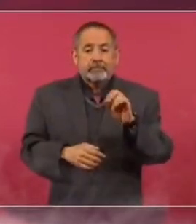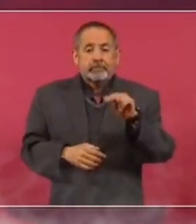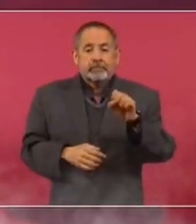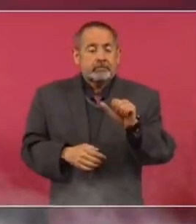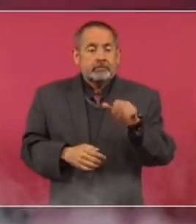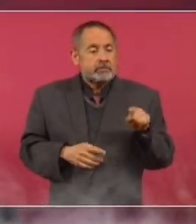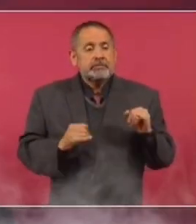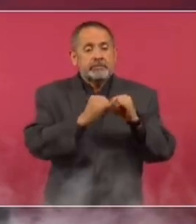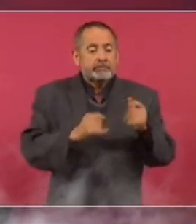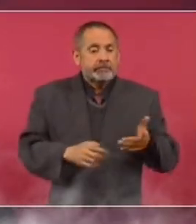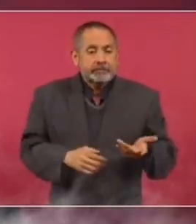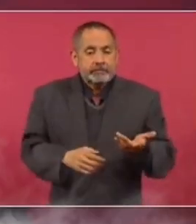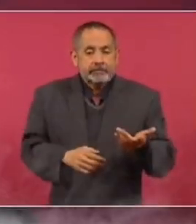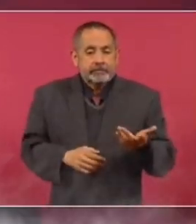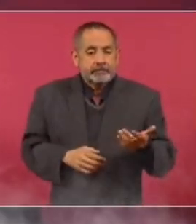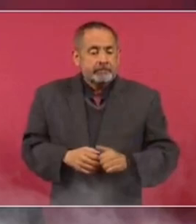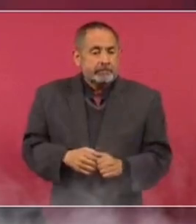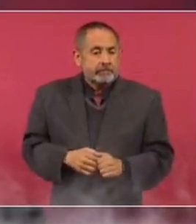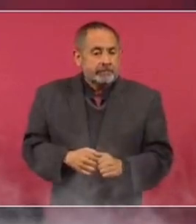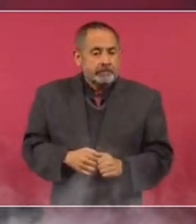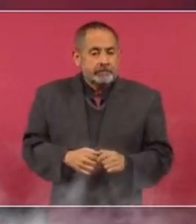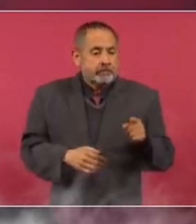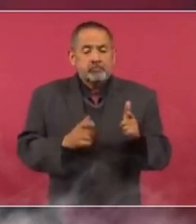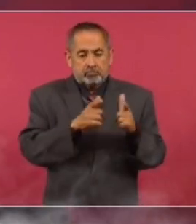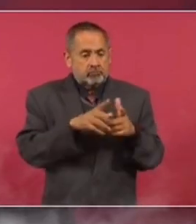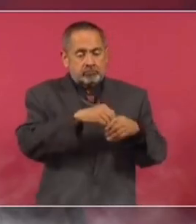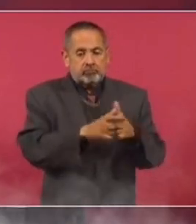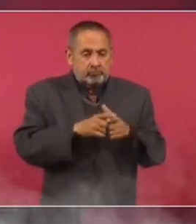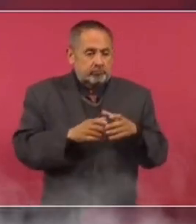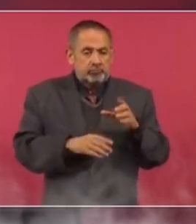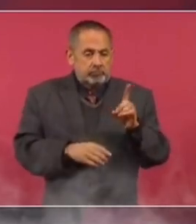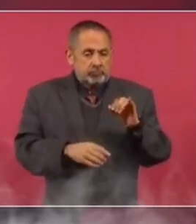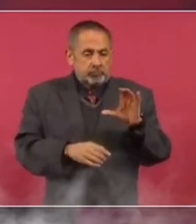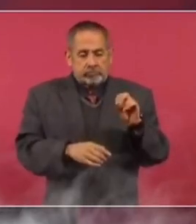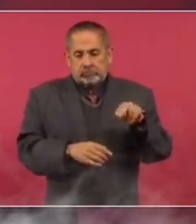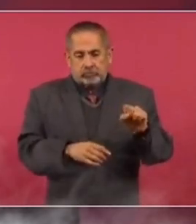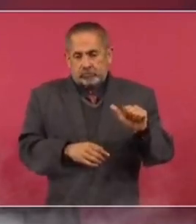estas instituciones, llega un grupo que